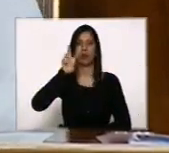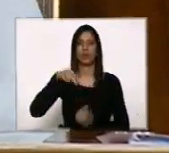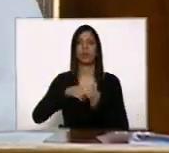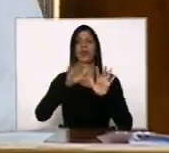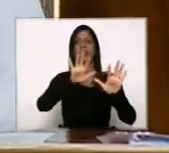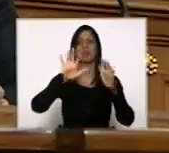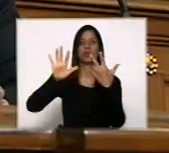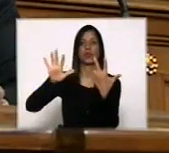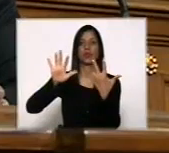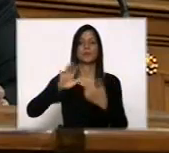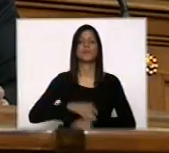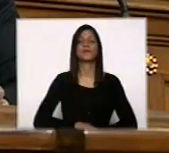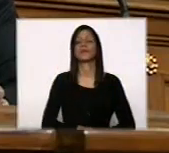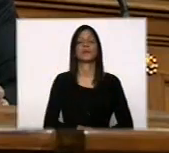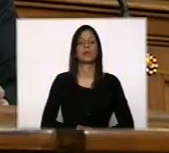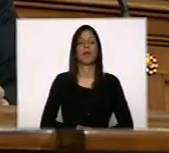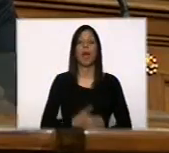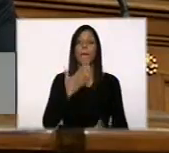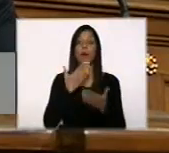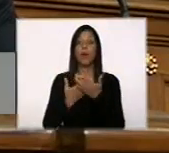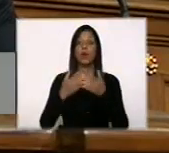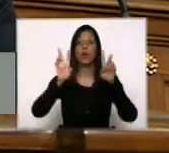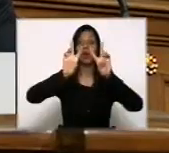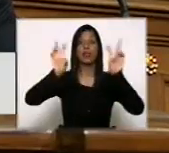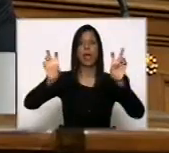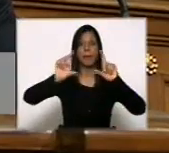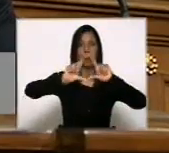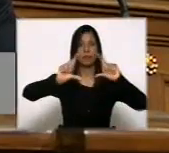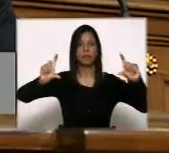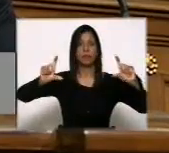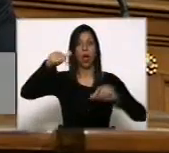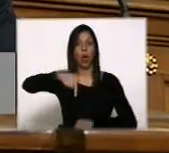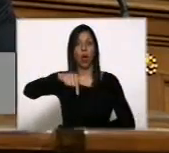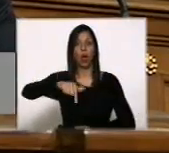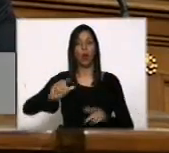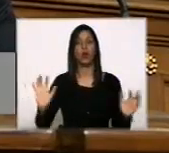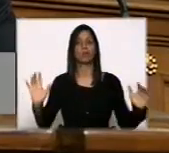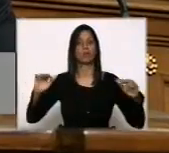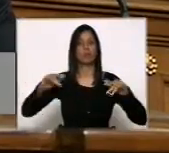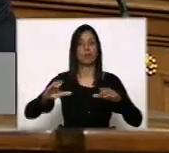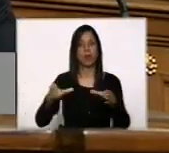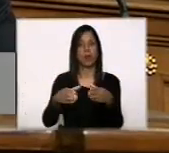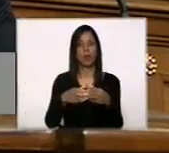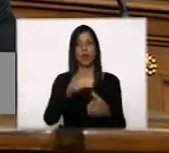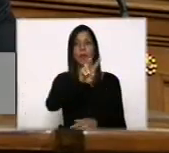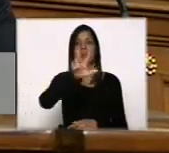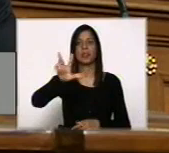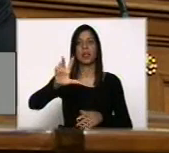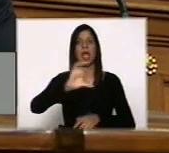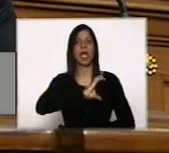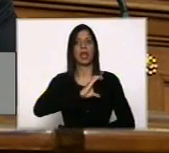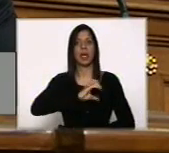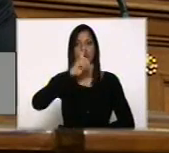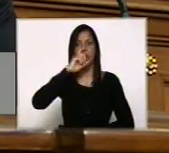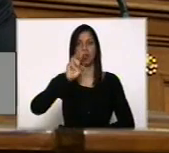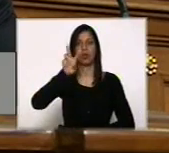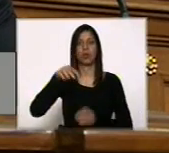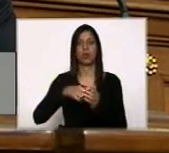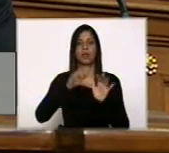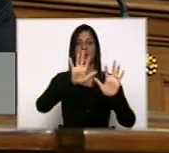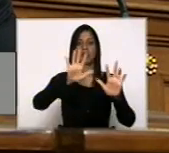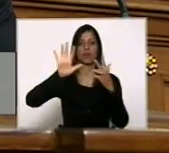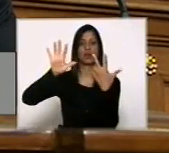2018. Propuesta de orden del día de la sesión ordinaria del 23 de enero de 2018.